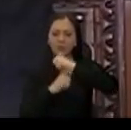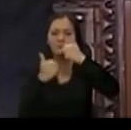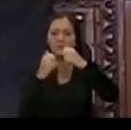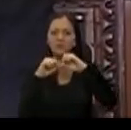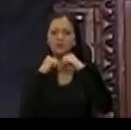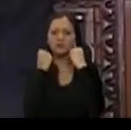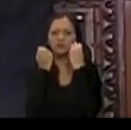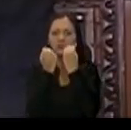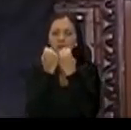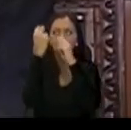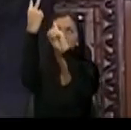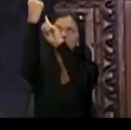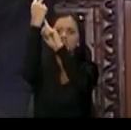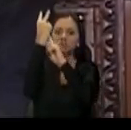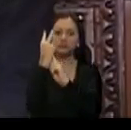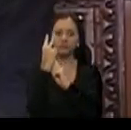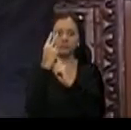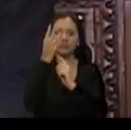divina misericordia.